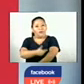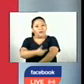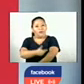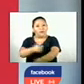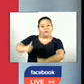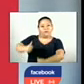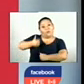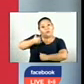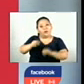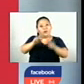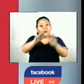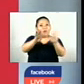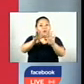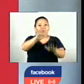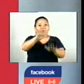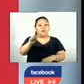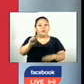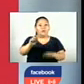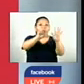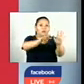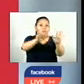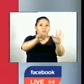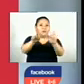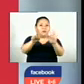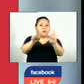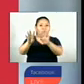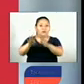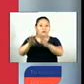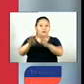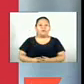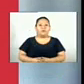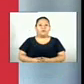teléfono 7450-7664.